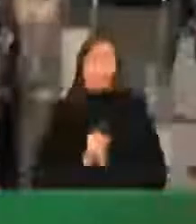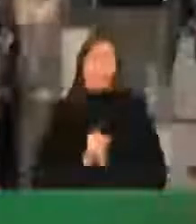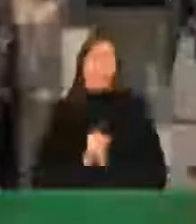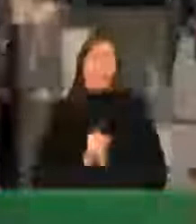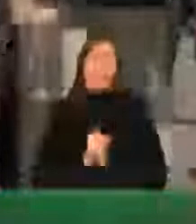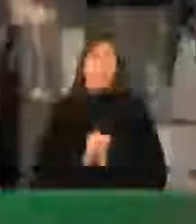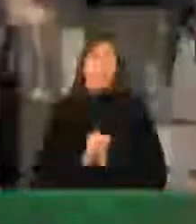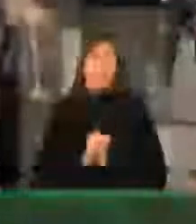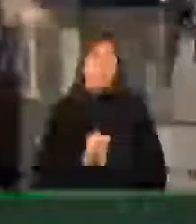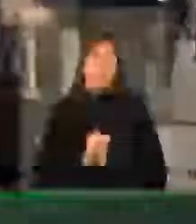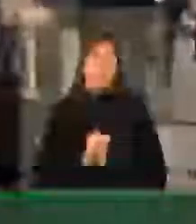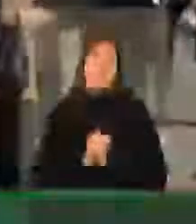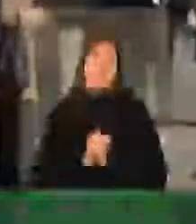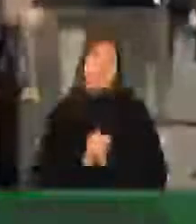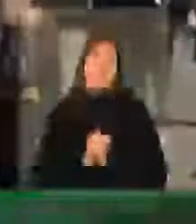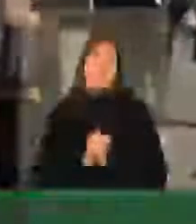tiempo